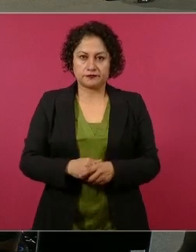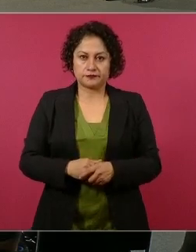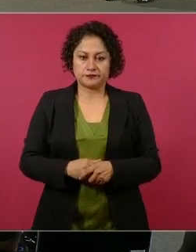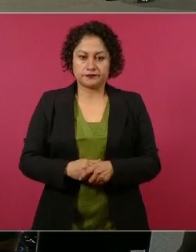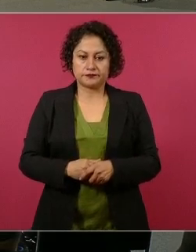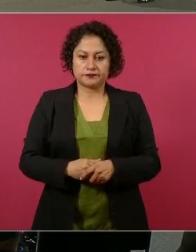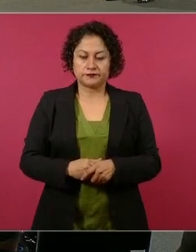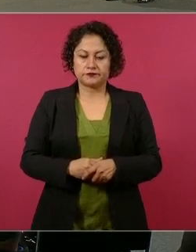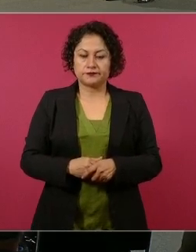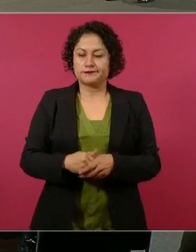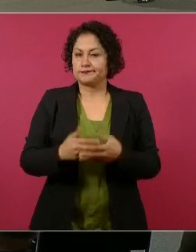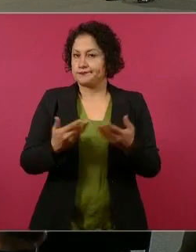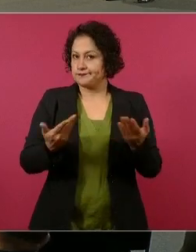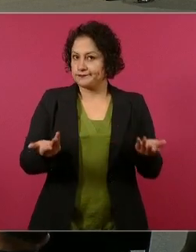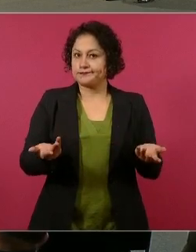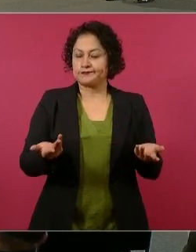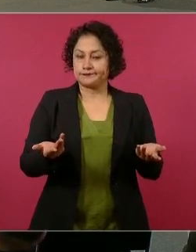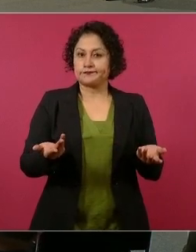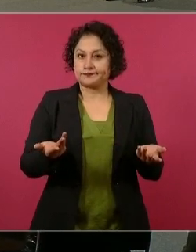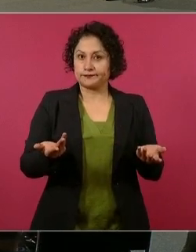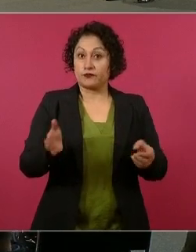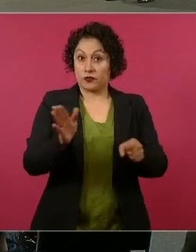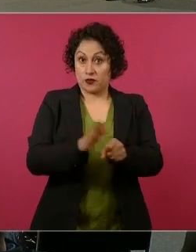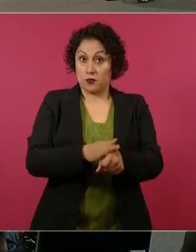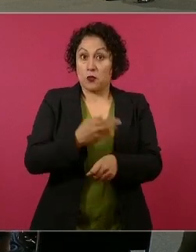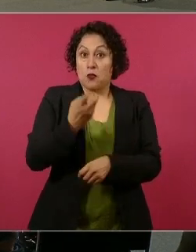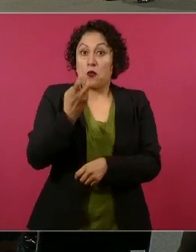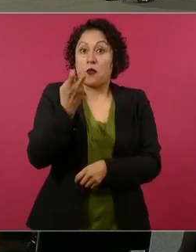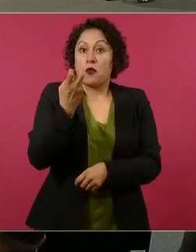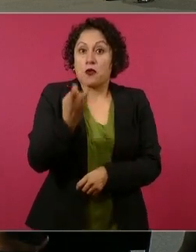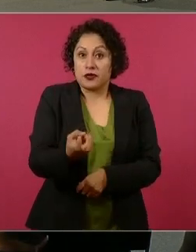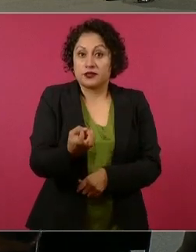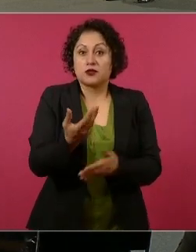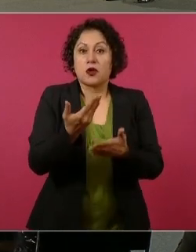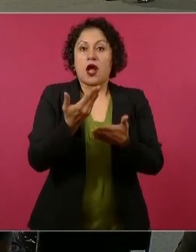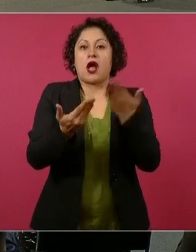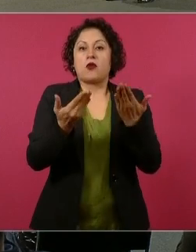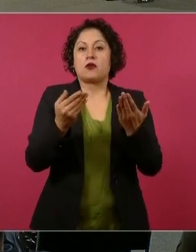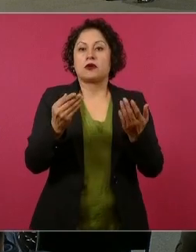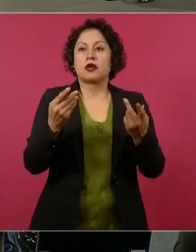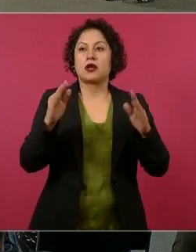Pues también por eso llega tanta gente a la Ciudad de México.